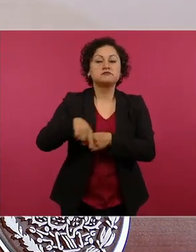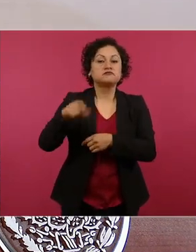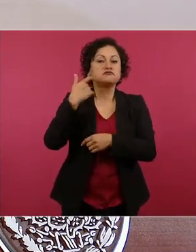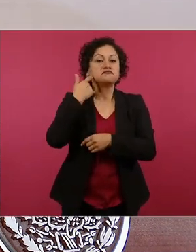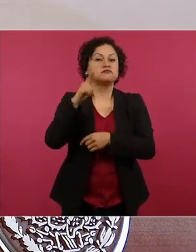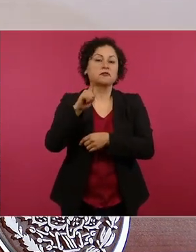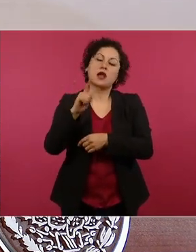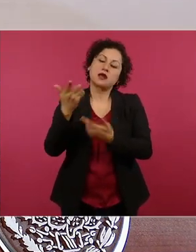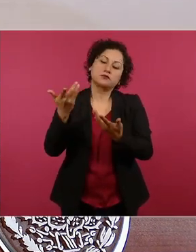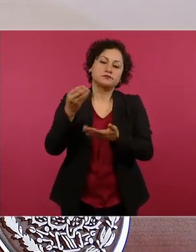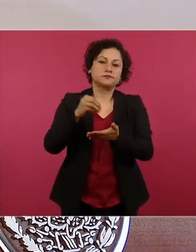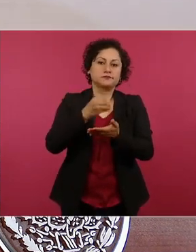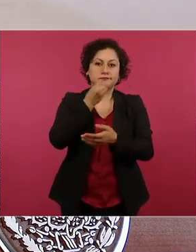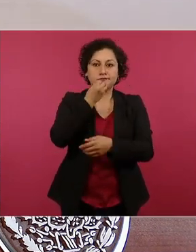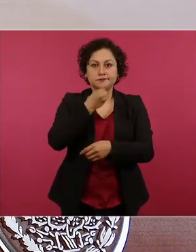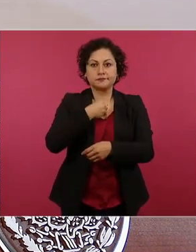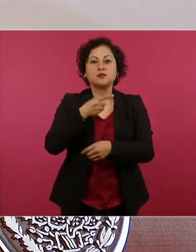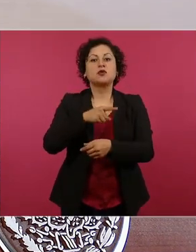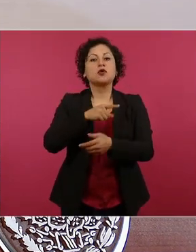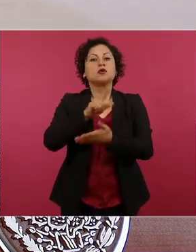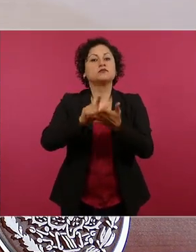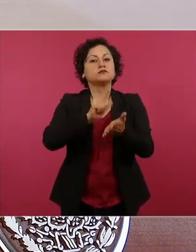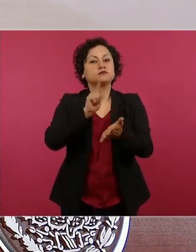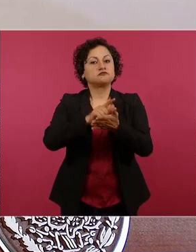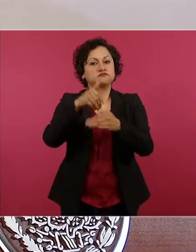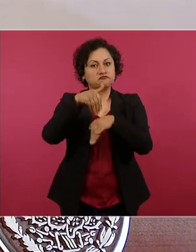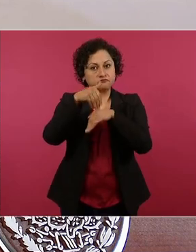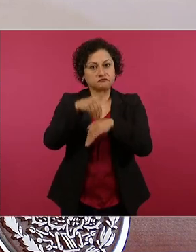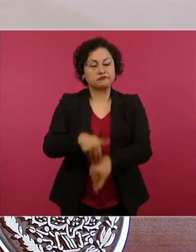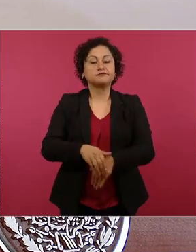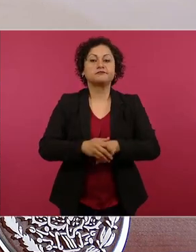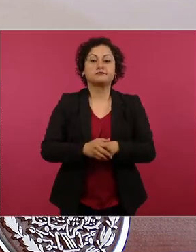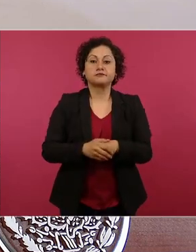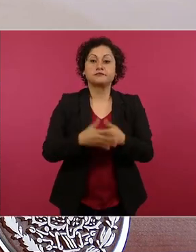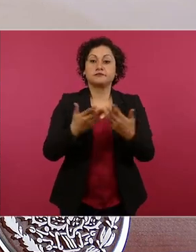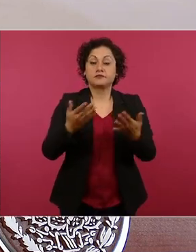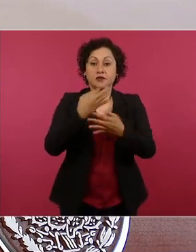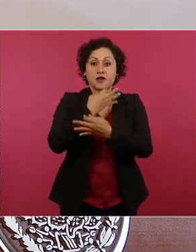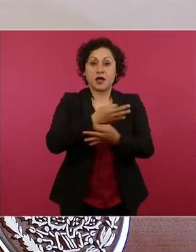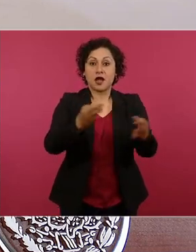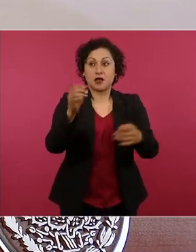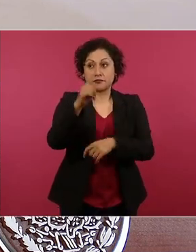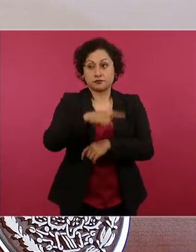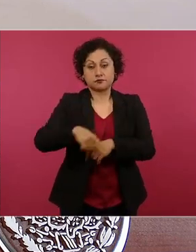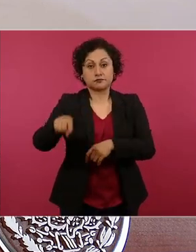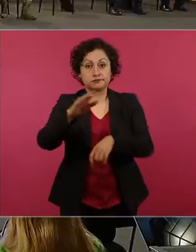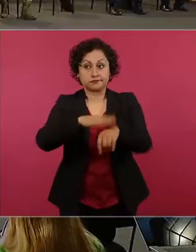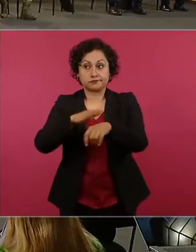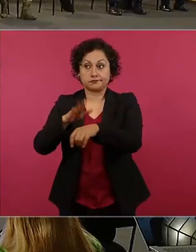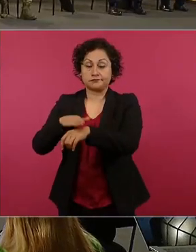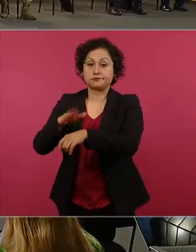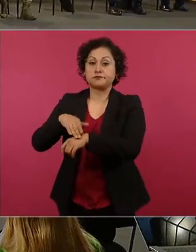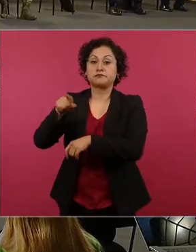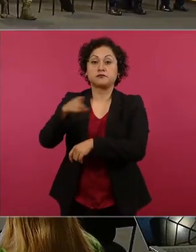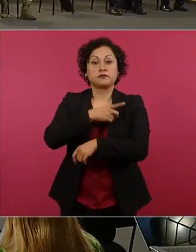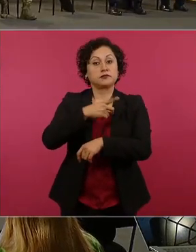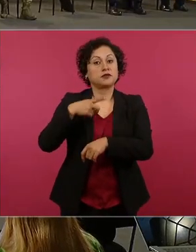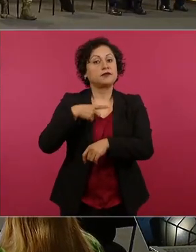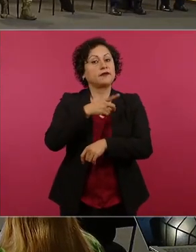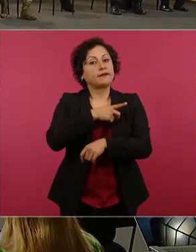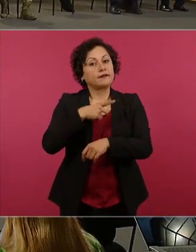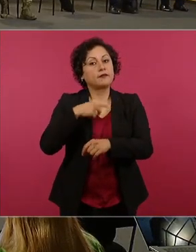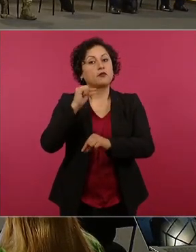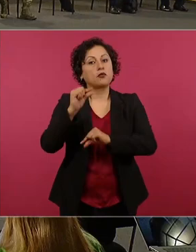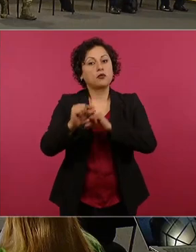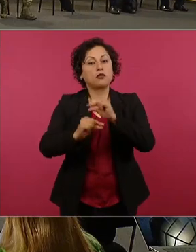mismas. Con estas medidas se dio el mensaje de que nadie puede permanecer con adeudos injustificados en el aeropuerto. La